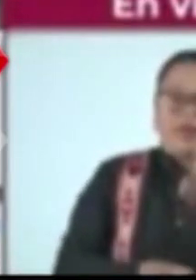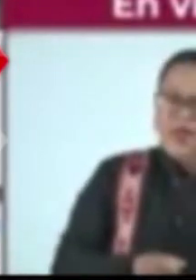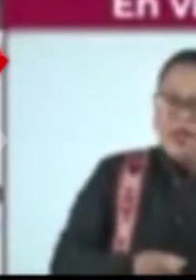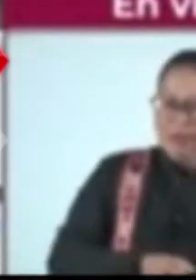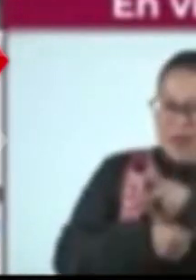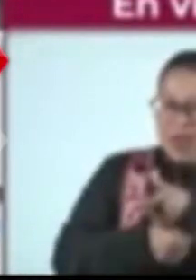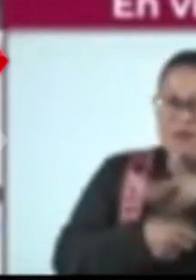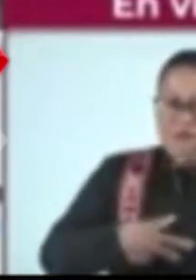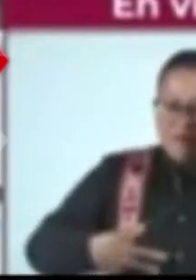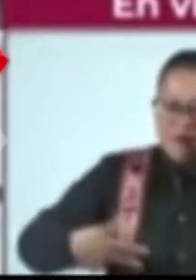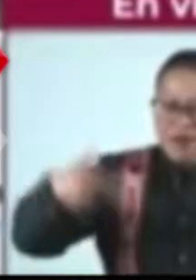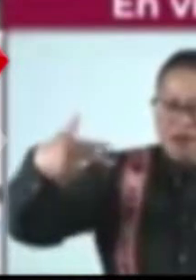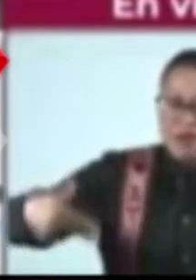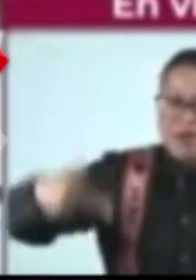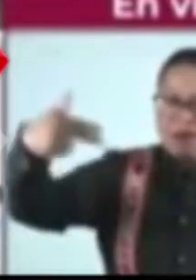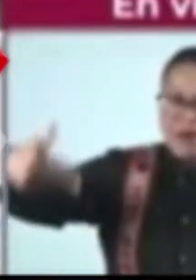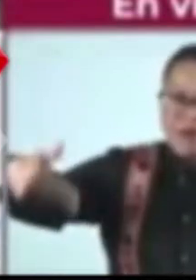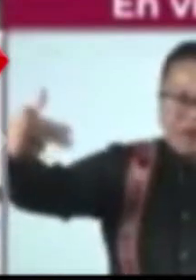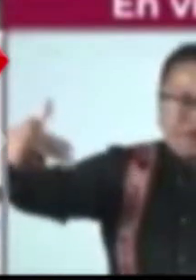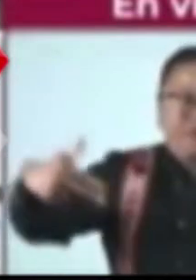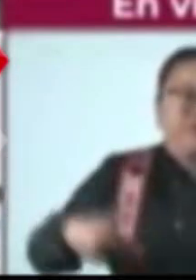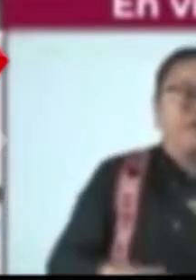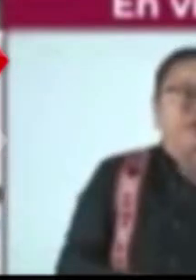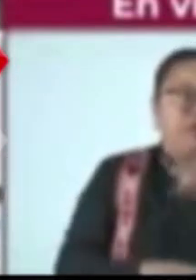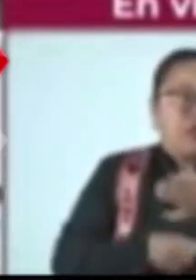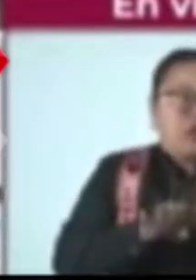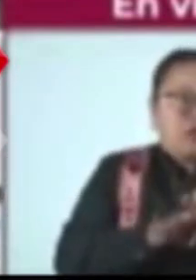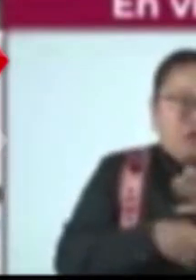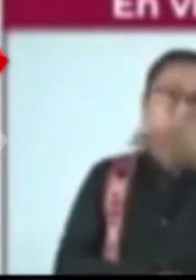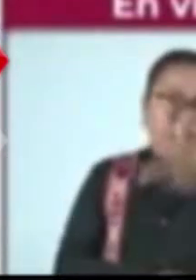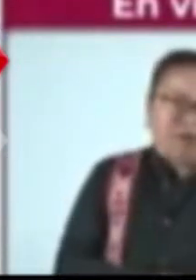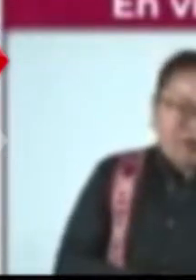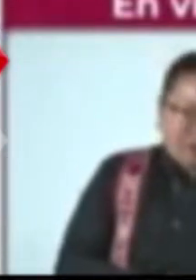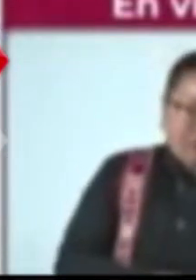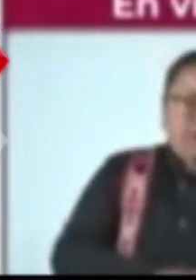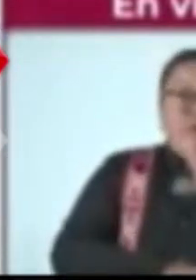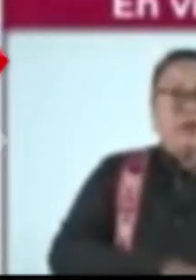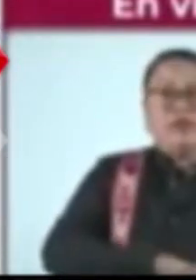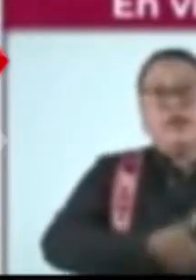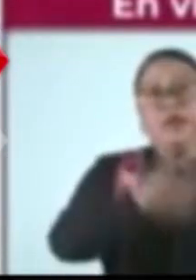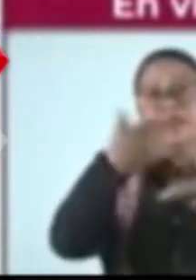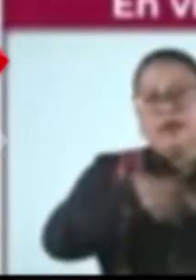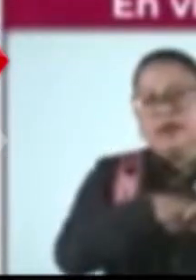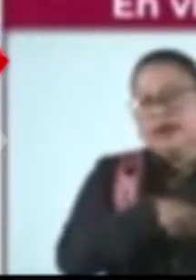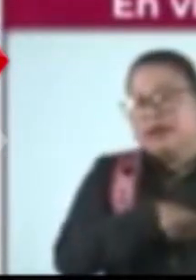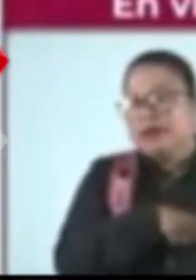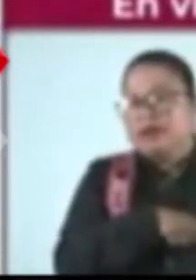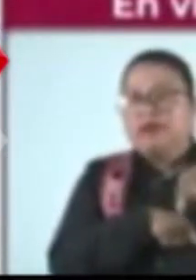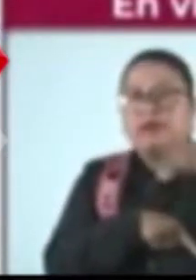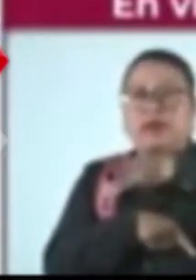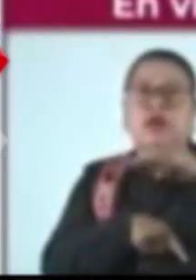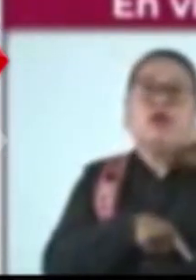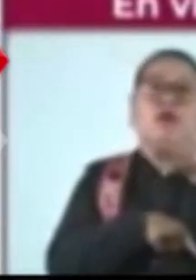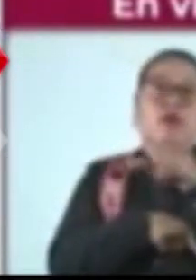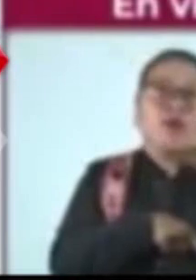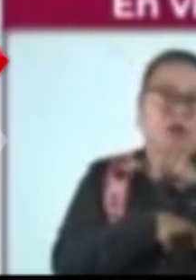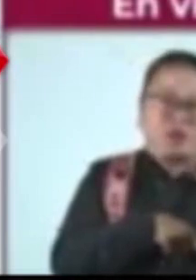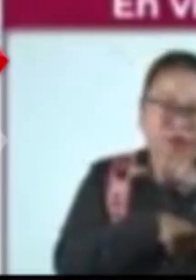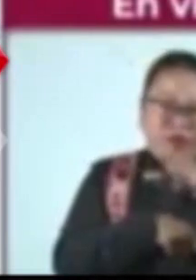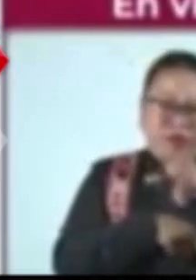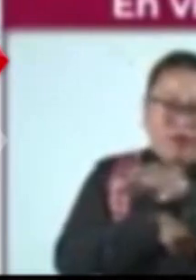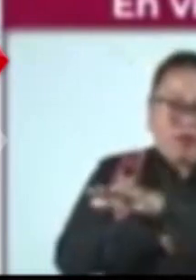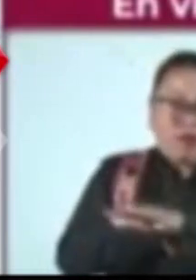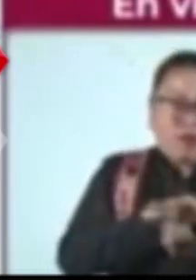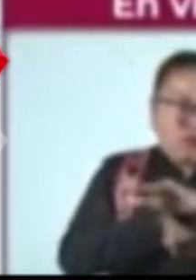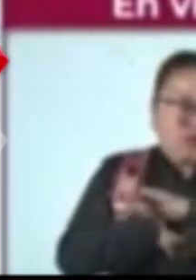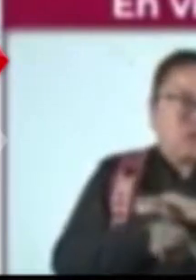sin vida de Vianey luego de ser trasladada al anfiteatro, en tanto que el trabajo que viene realizando la